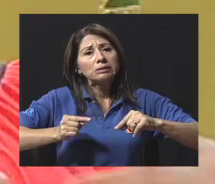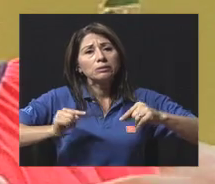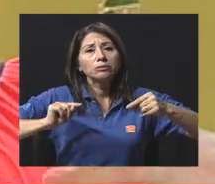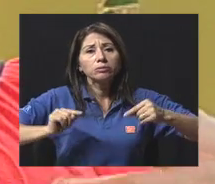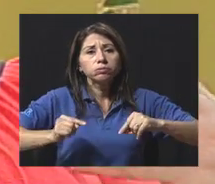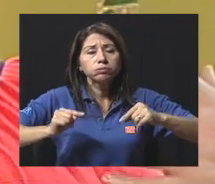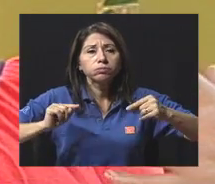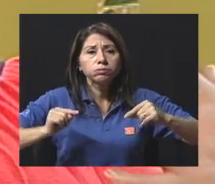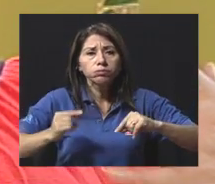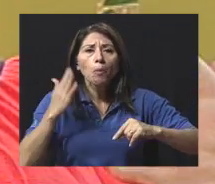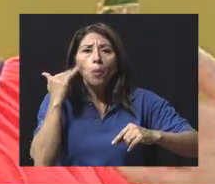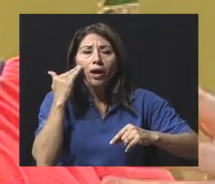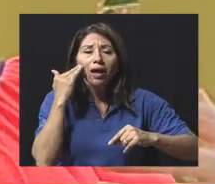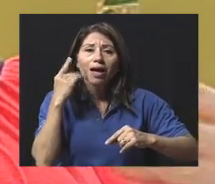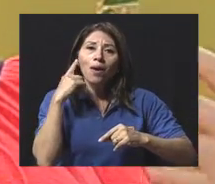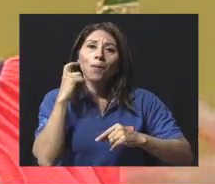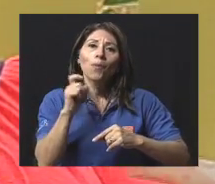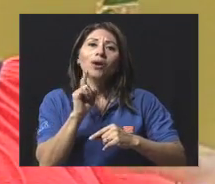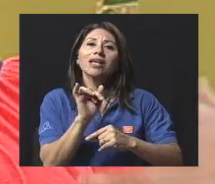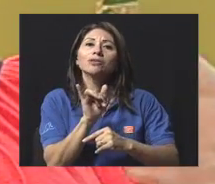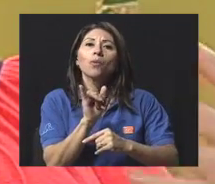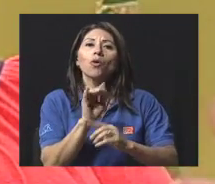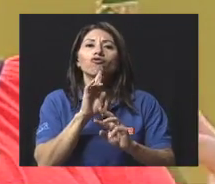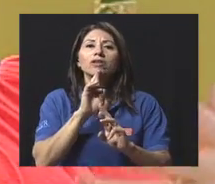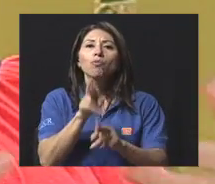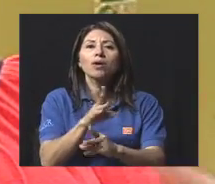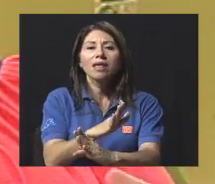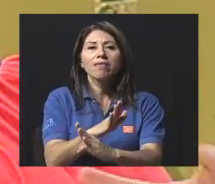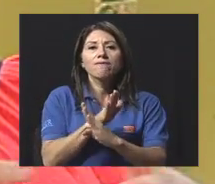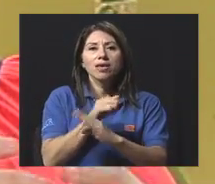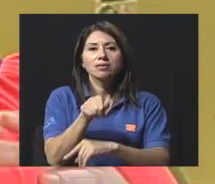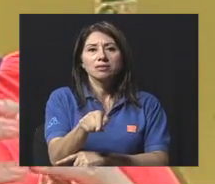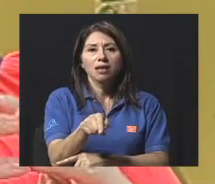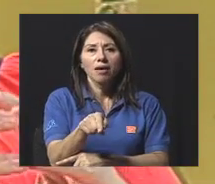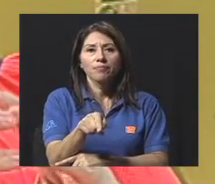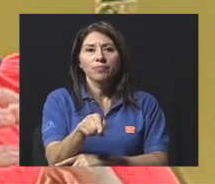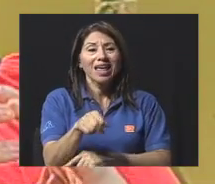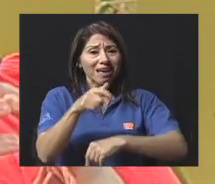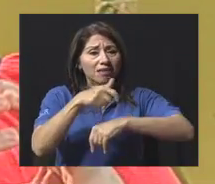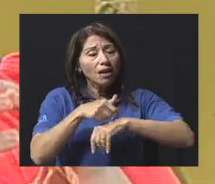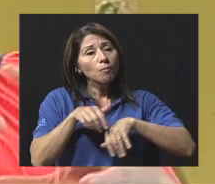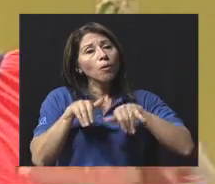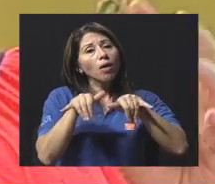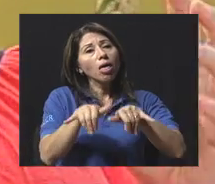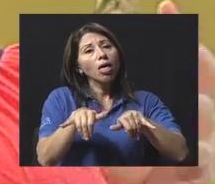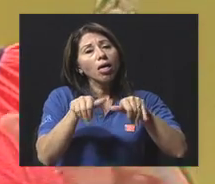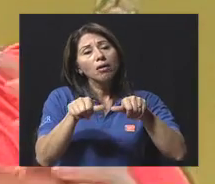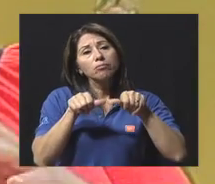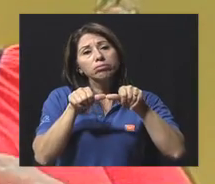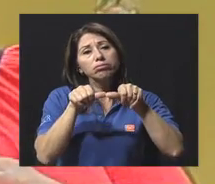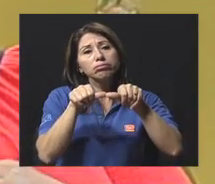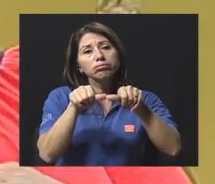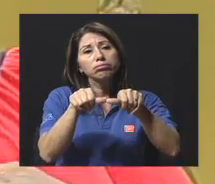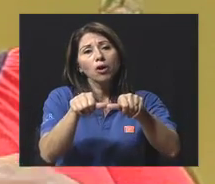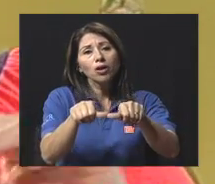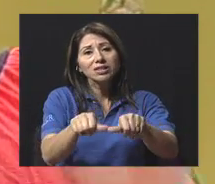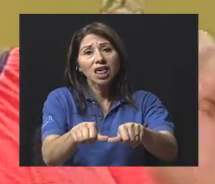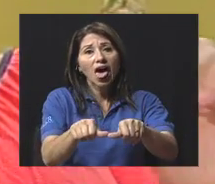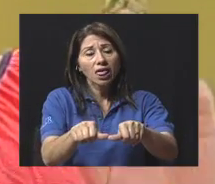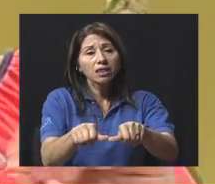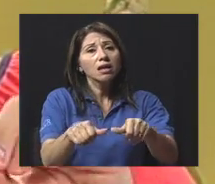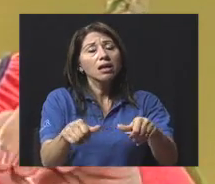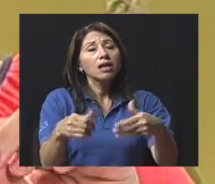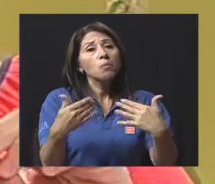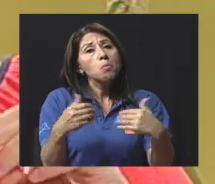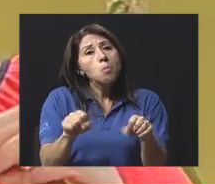dolores debido a la respuesta o la defensa contra esto Esta cronicidad se ha demostrado en un